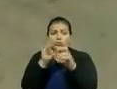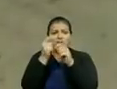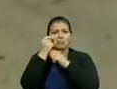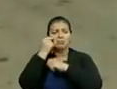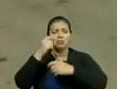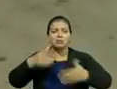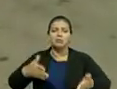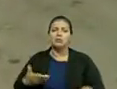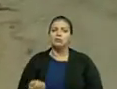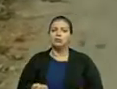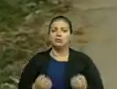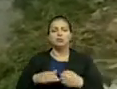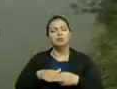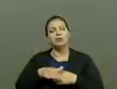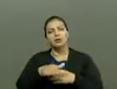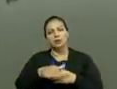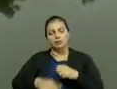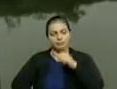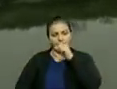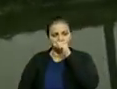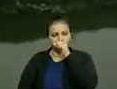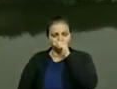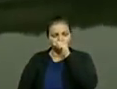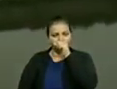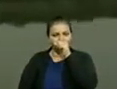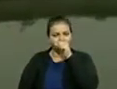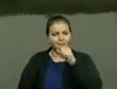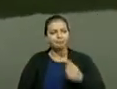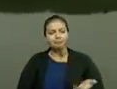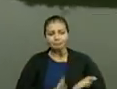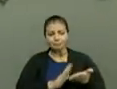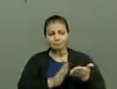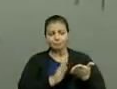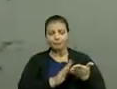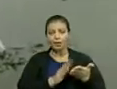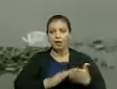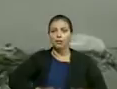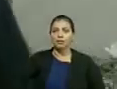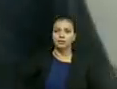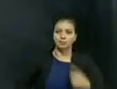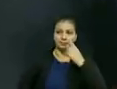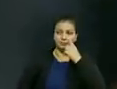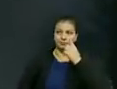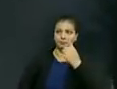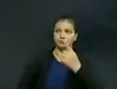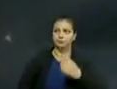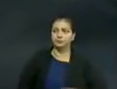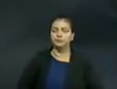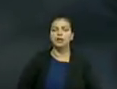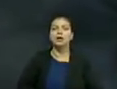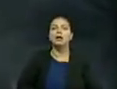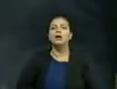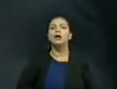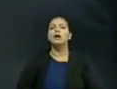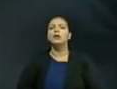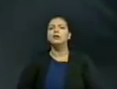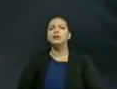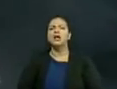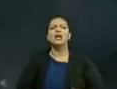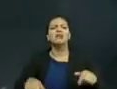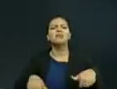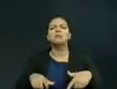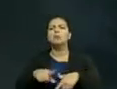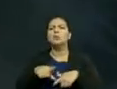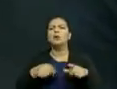señor alcalde, por favor. Aquí estamos observando, caballero, disculpe si le interrumpo. De pronto se cuestionen algunas autoridades dónde estamos